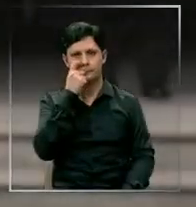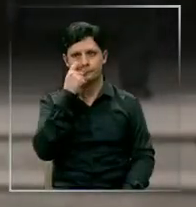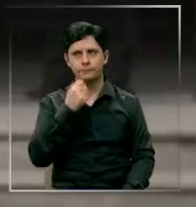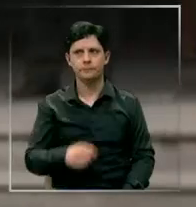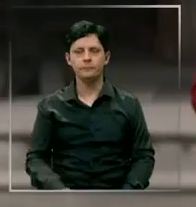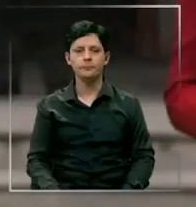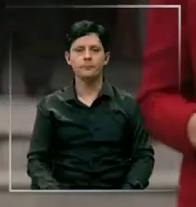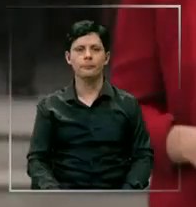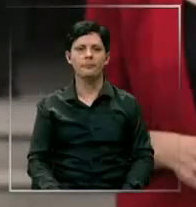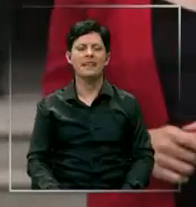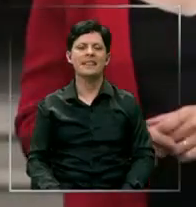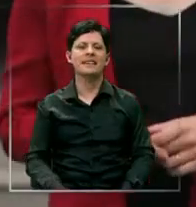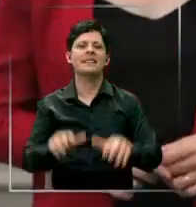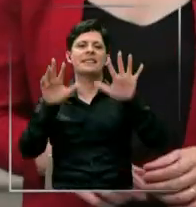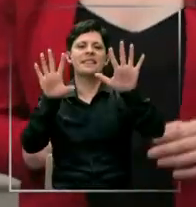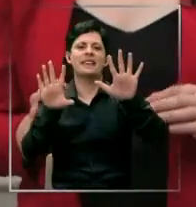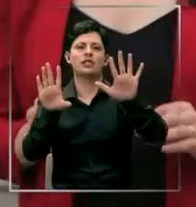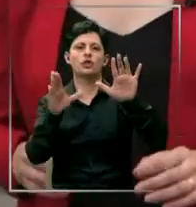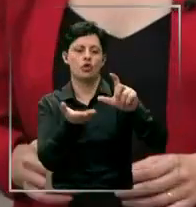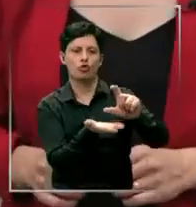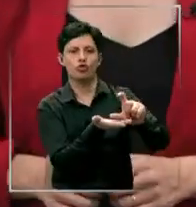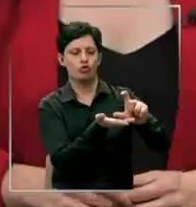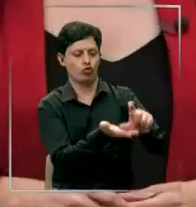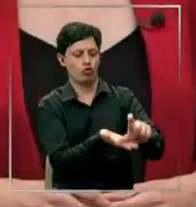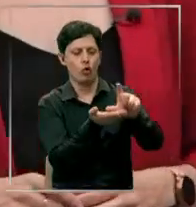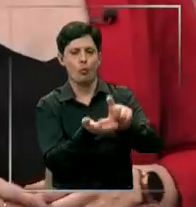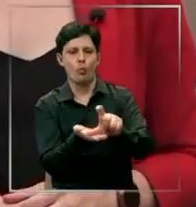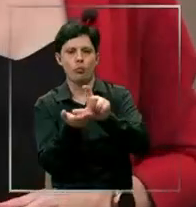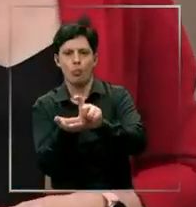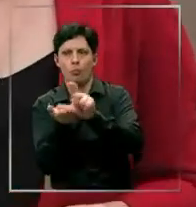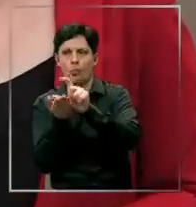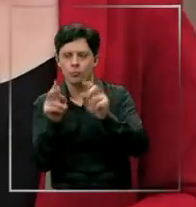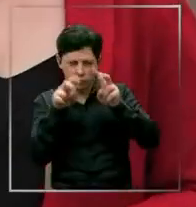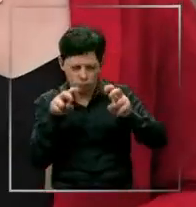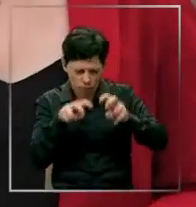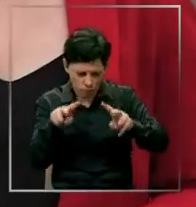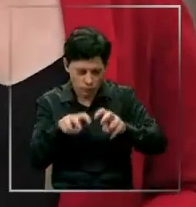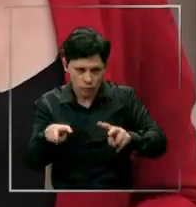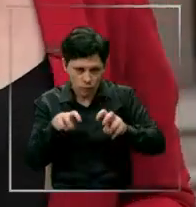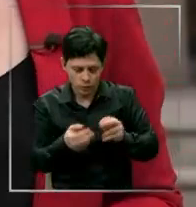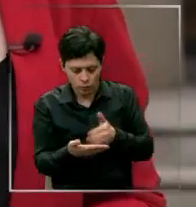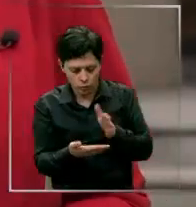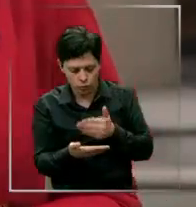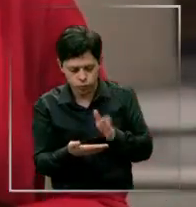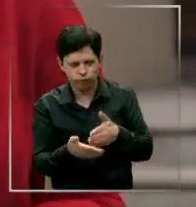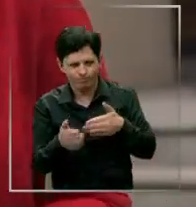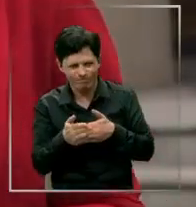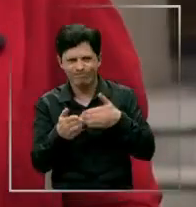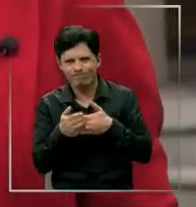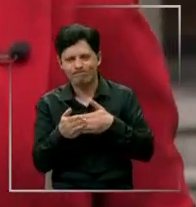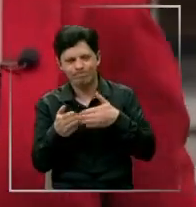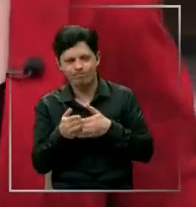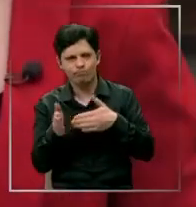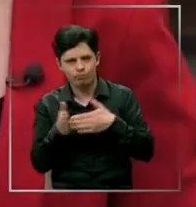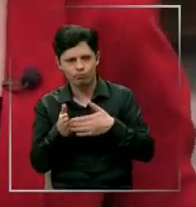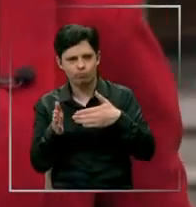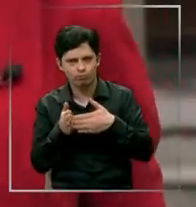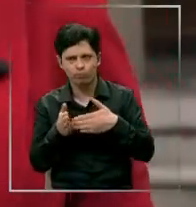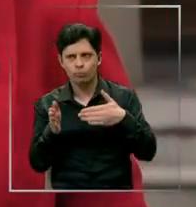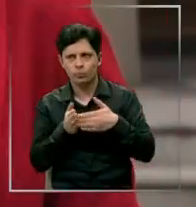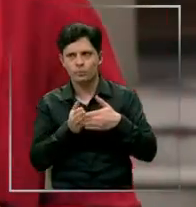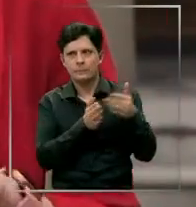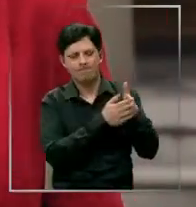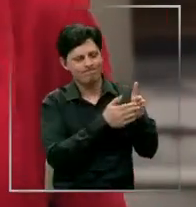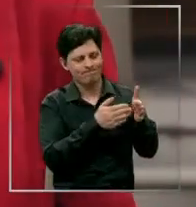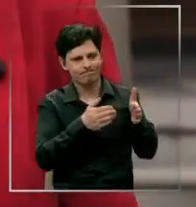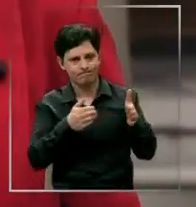Ya son 10 tomos los que se han escrito con la investigación de Pablo Neruda, que ha tenido que enfrentar una serie de trabas que van más allá del simple paso del